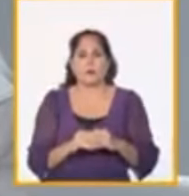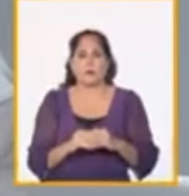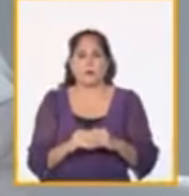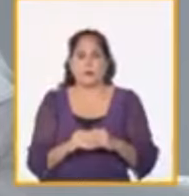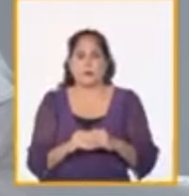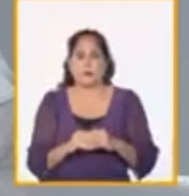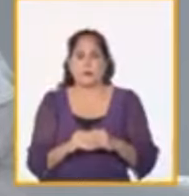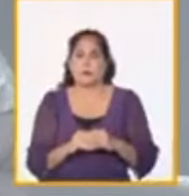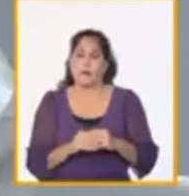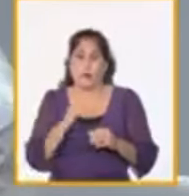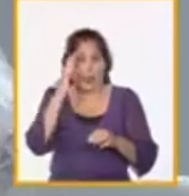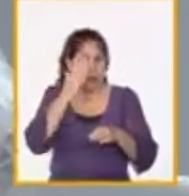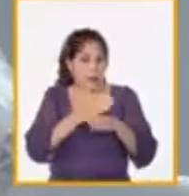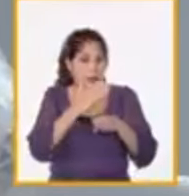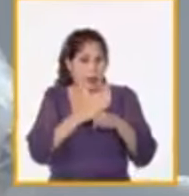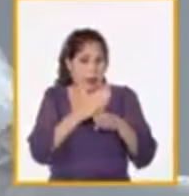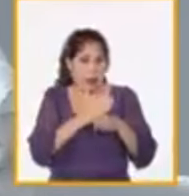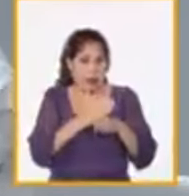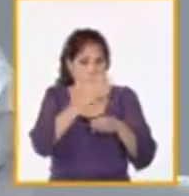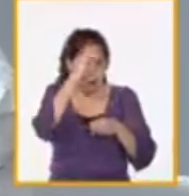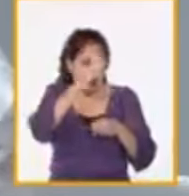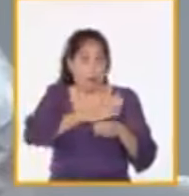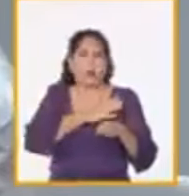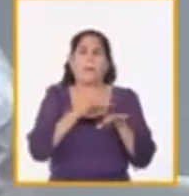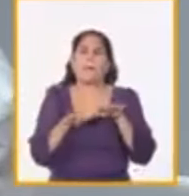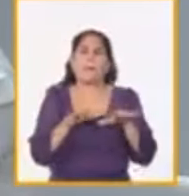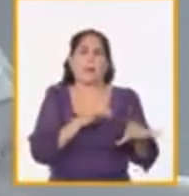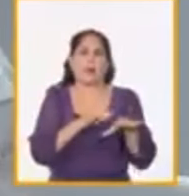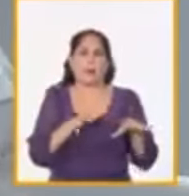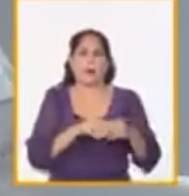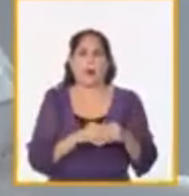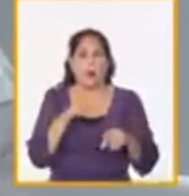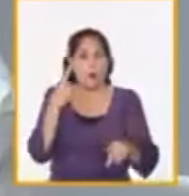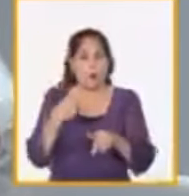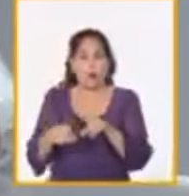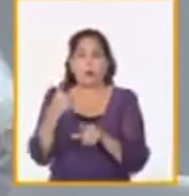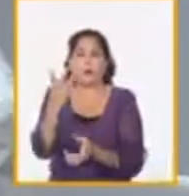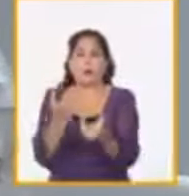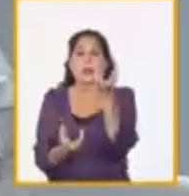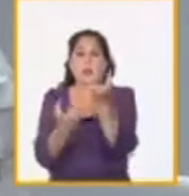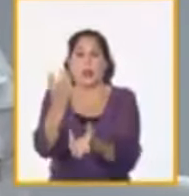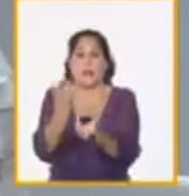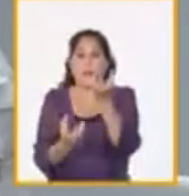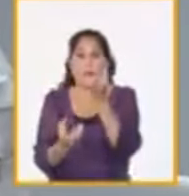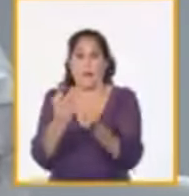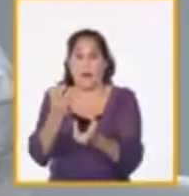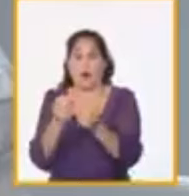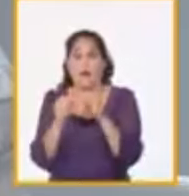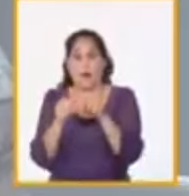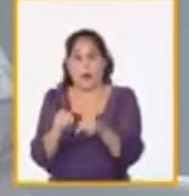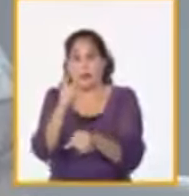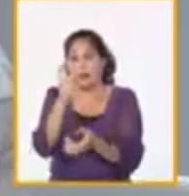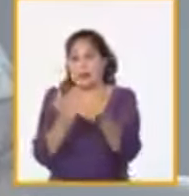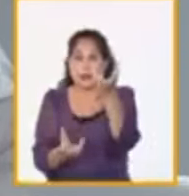de Santiago de Cuba. Y el trasvase de Cienfuegos, que abastece a la cabecera de